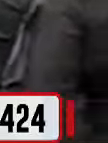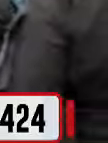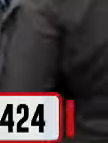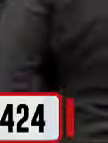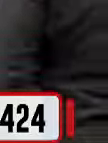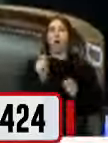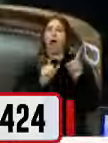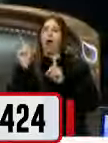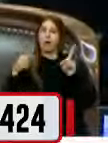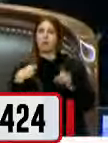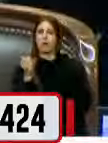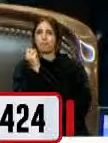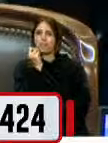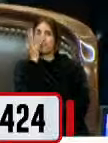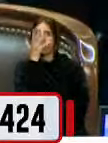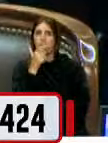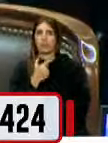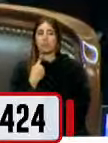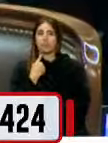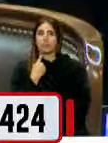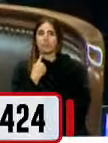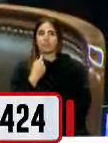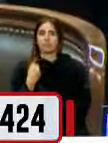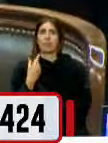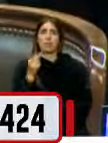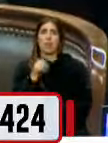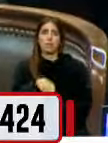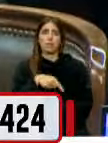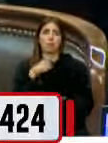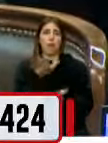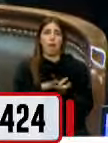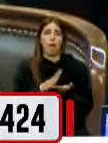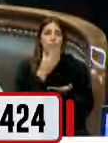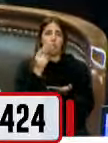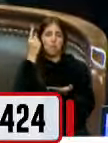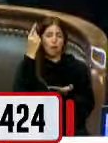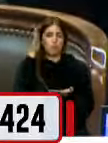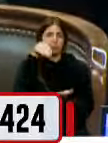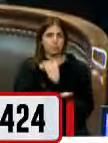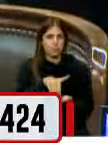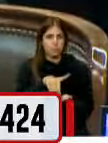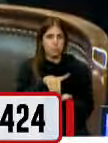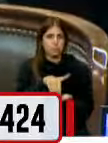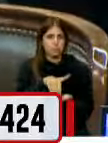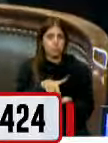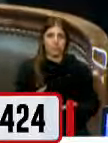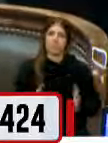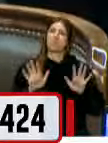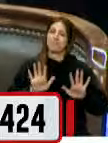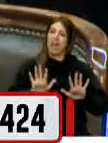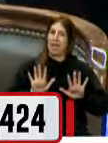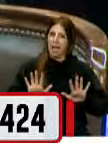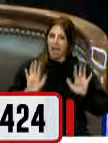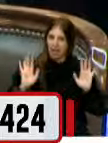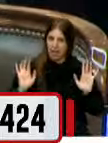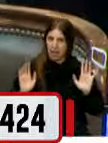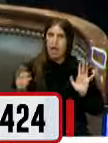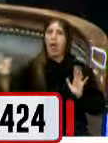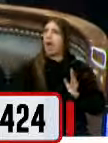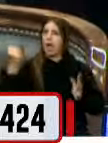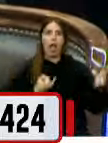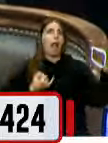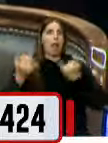Personal policial, la columna de policías está sentada prácticamente sobre el cordón, debajo, en la cinta asfáltica, casi